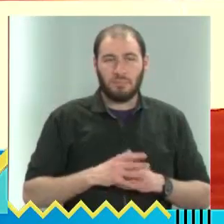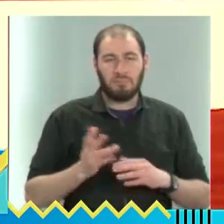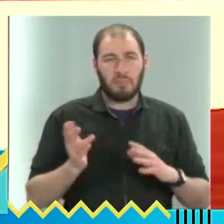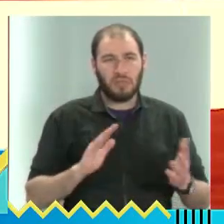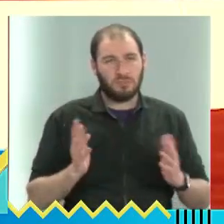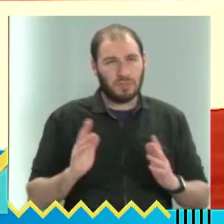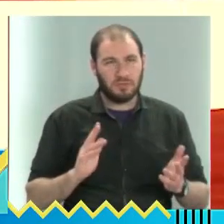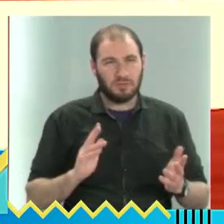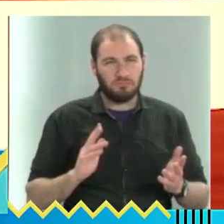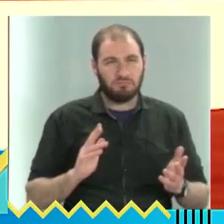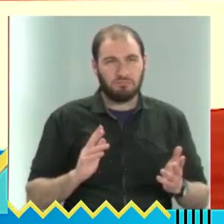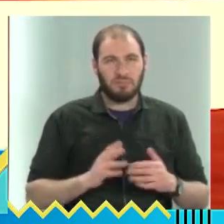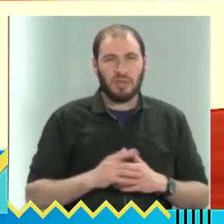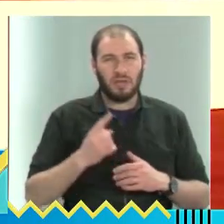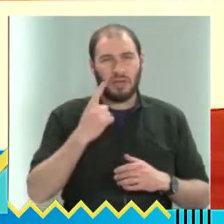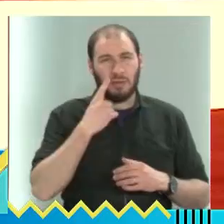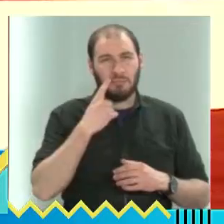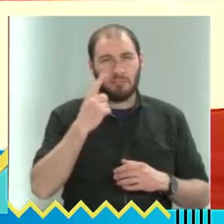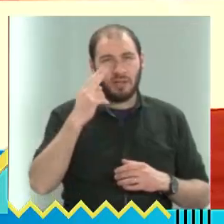alrededor de